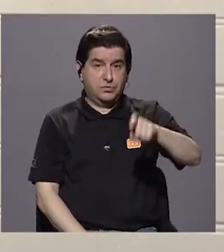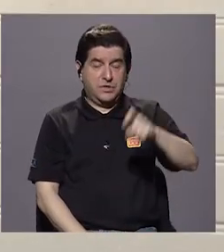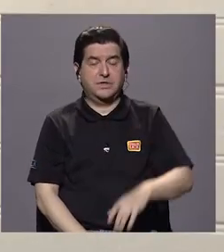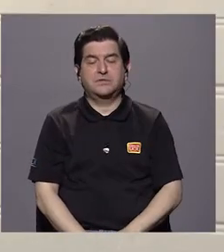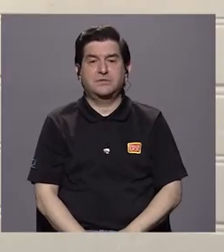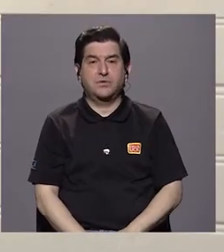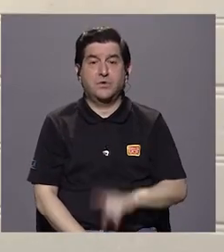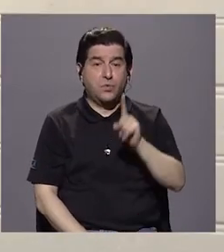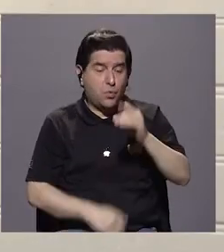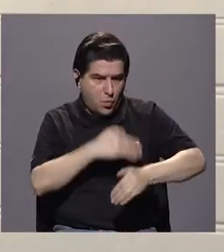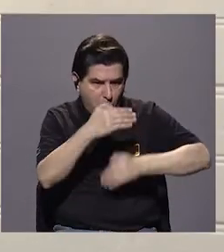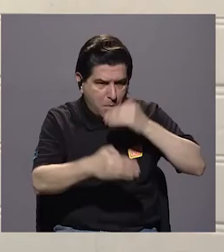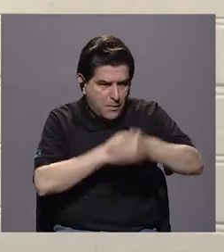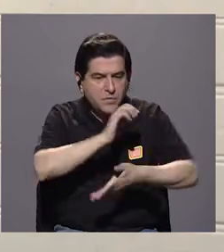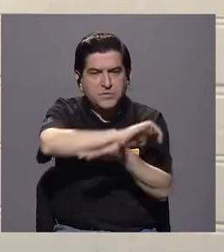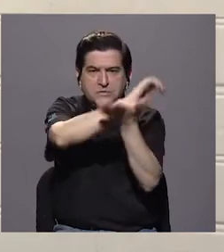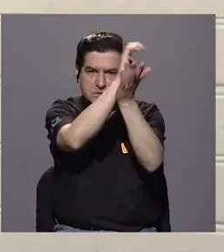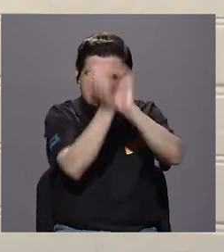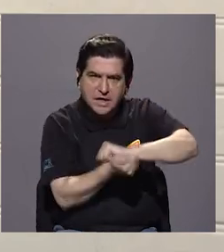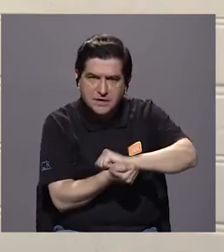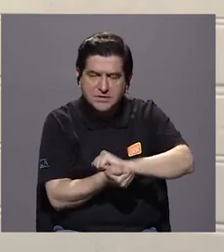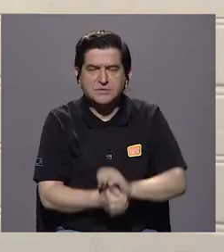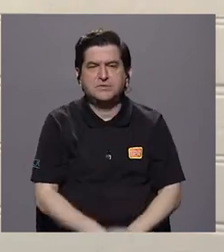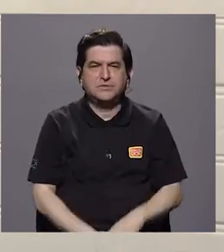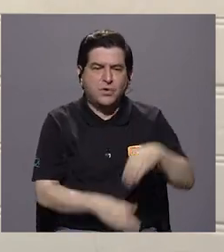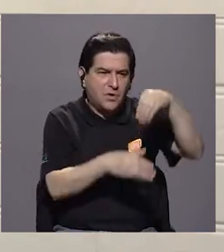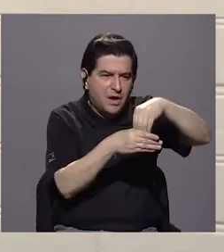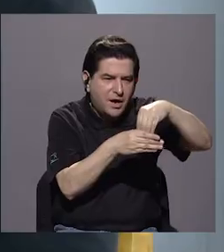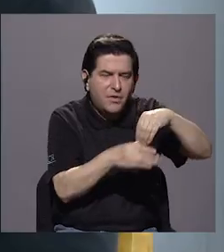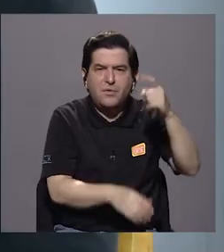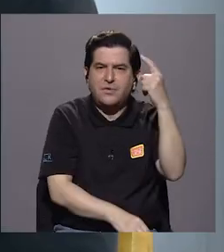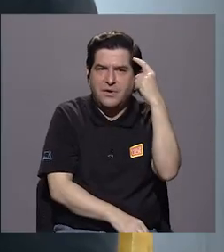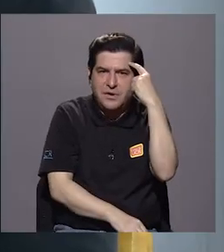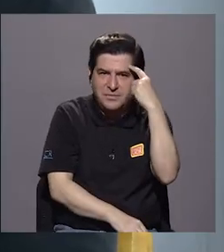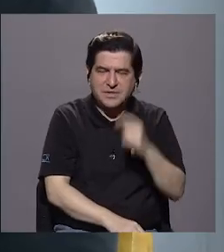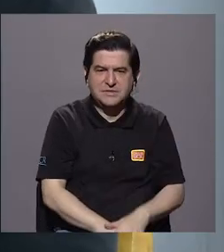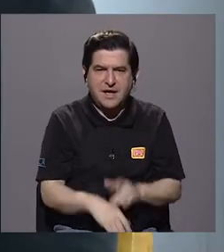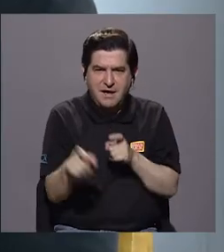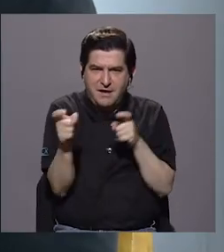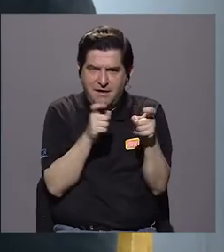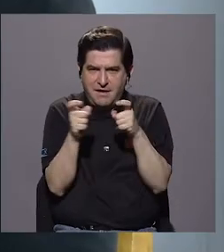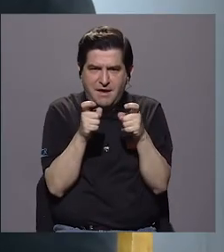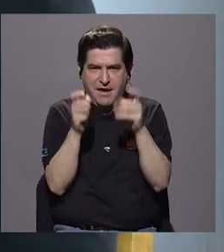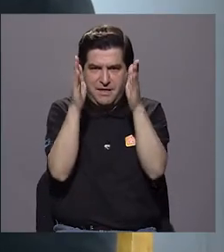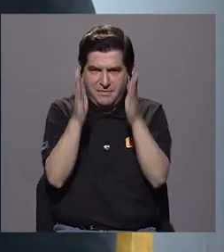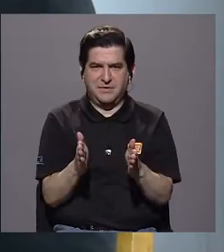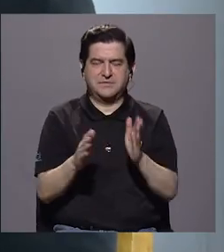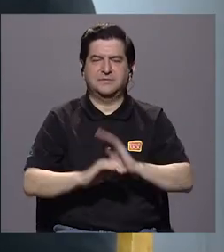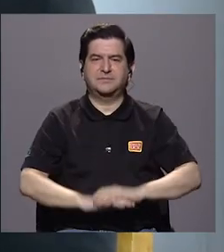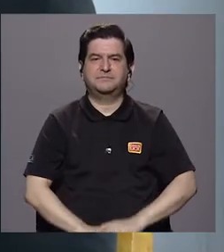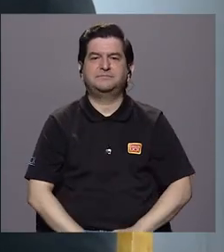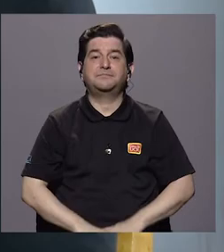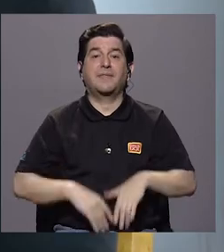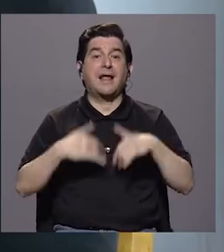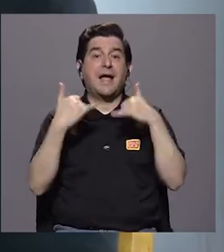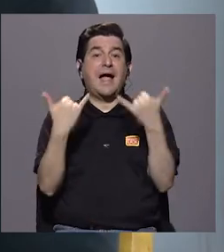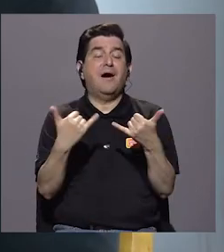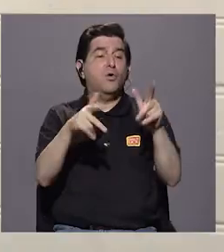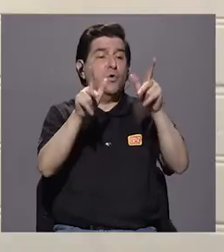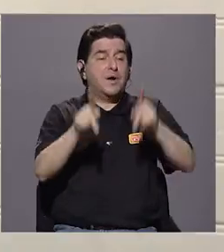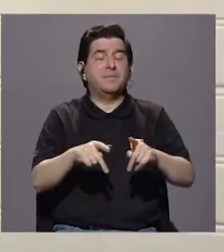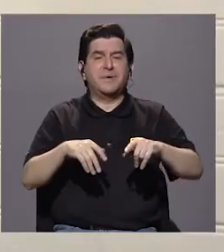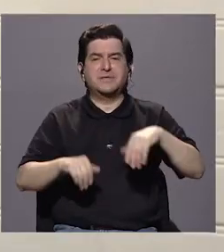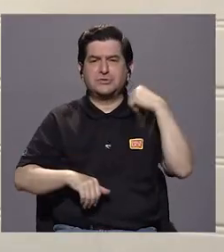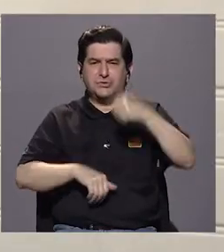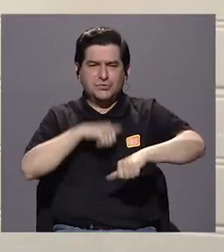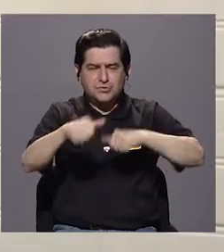periplo de una serie de cambios, ahorros, pensar en ser una administradora. Sí. Ahora que tanta gente quiere emprender,